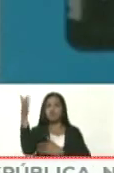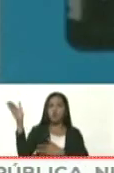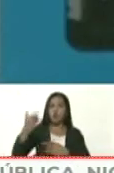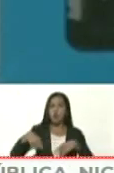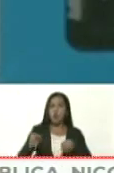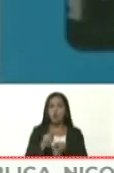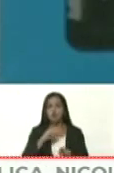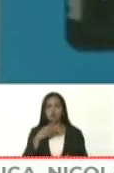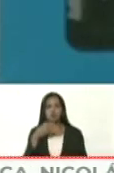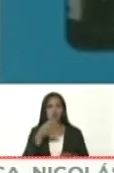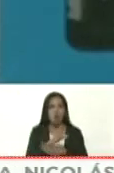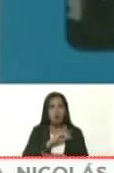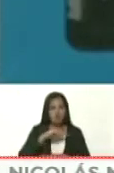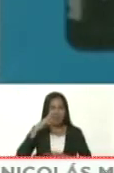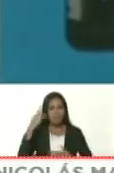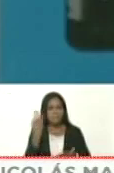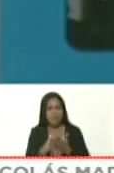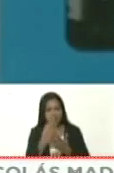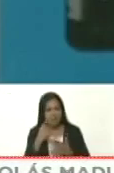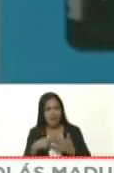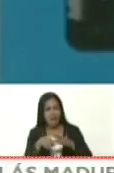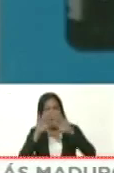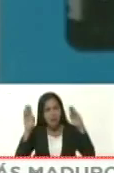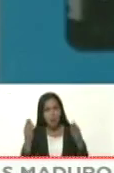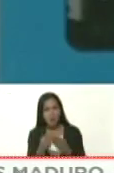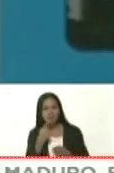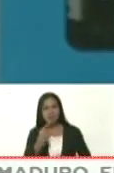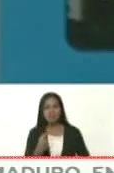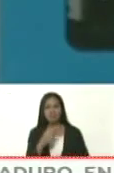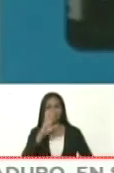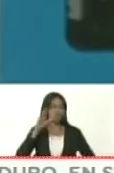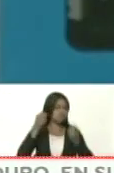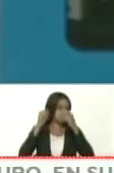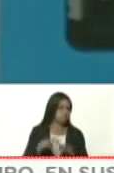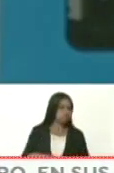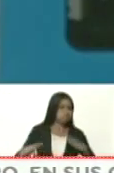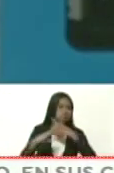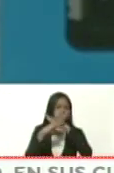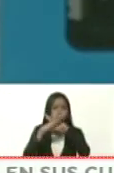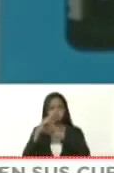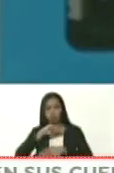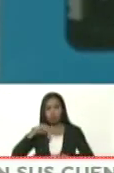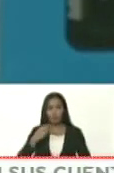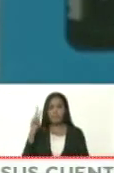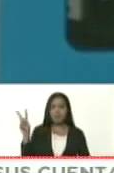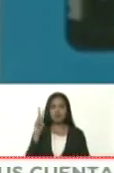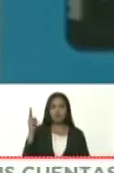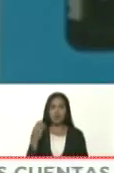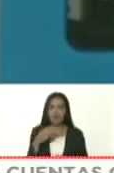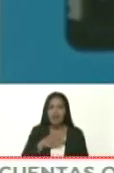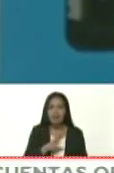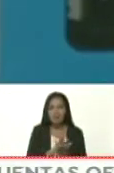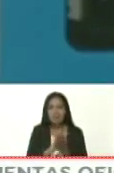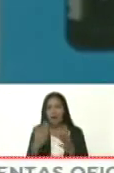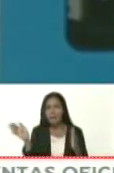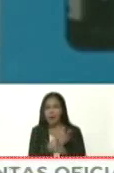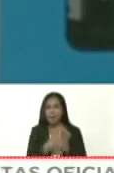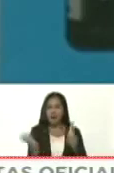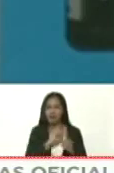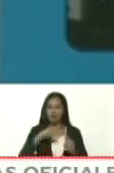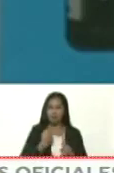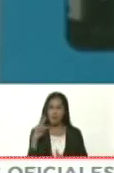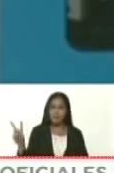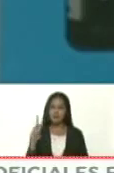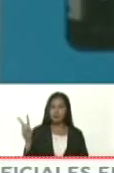y llevar nuestra verdad al mundo y decir basta de bloqueo contra Venezuela, basta de crímenes